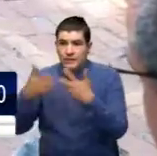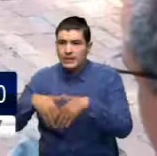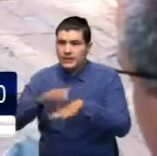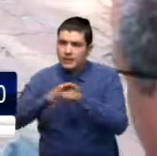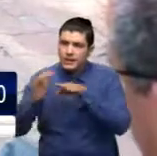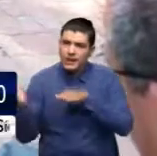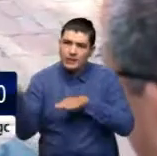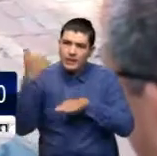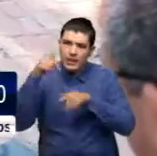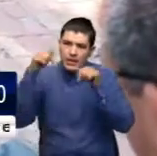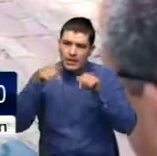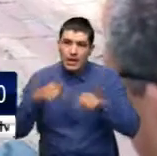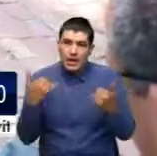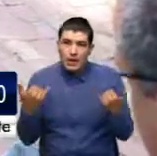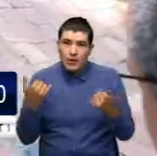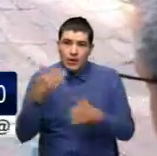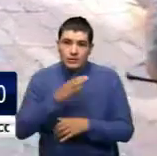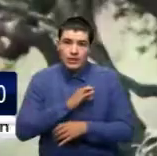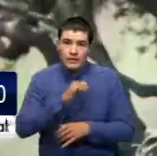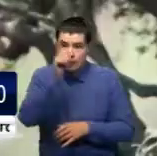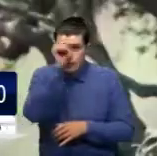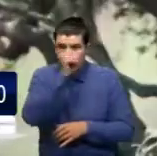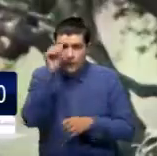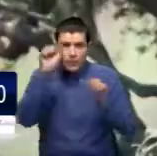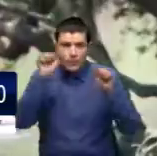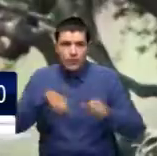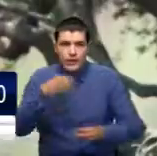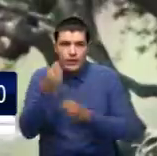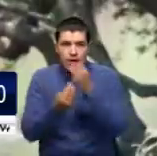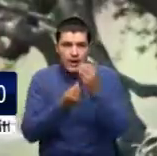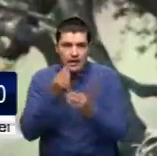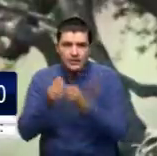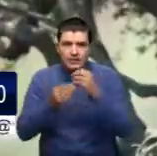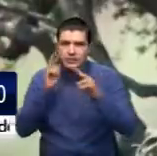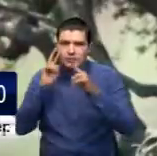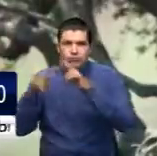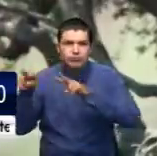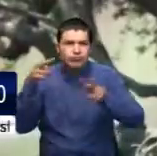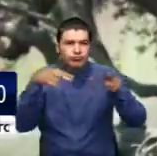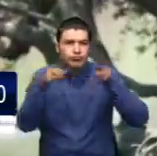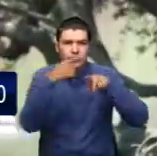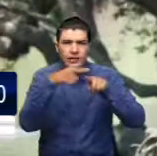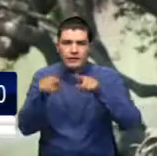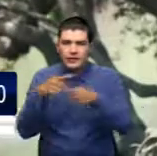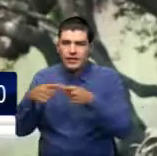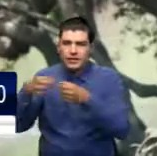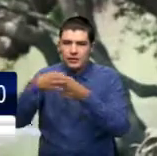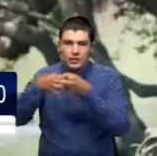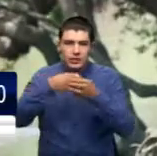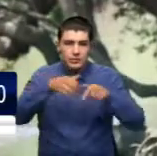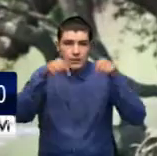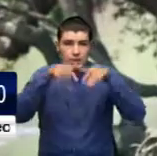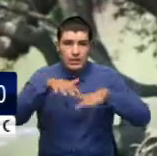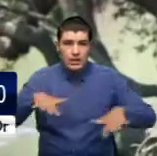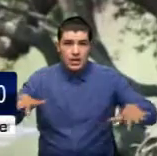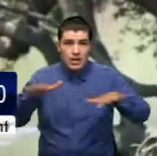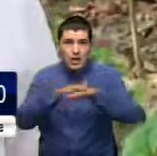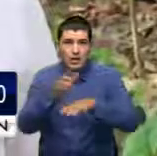su gabinete para que durante este fin de semana realizaran el recorrido por los diferentes municipios de la provincia de